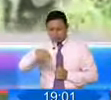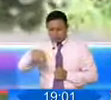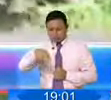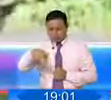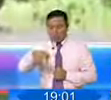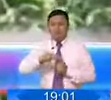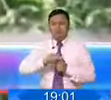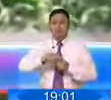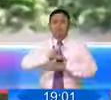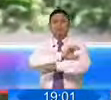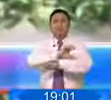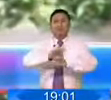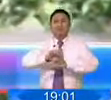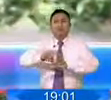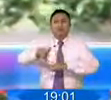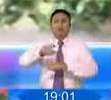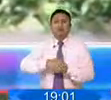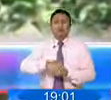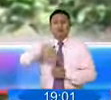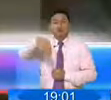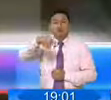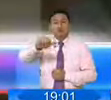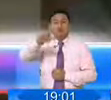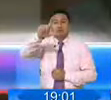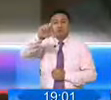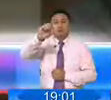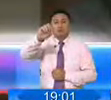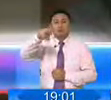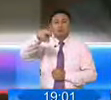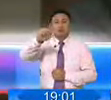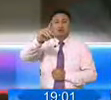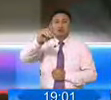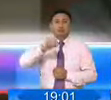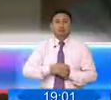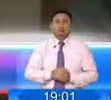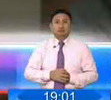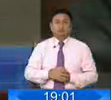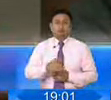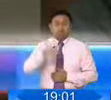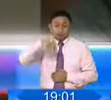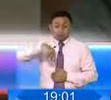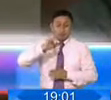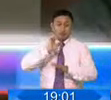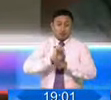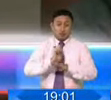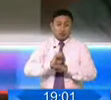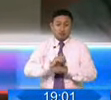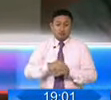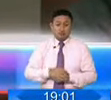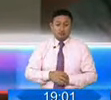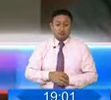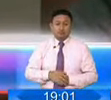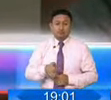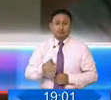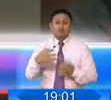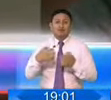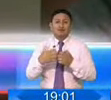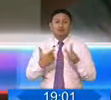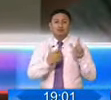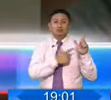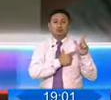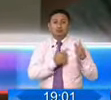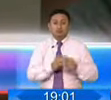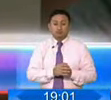de una hacienda localizada en la zona de Maldonado. Fue ubicado en territorio ecuatoriano. El personal se